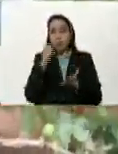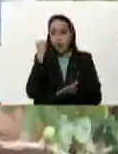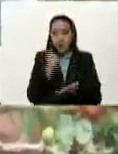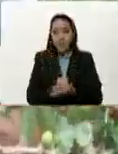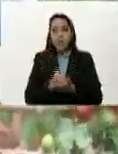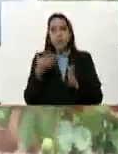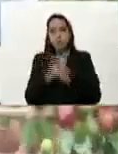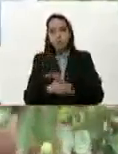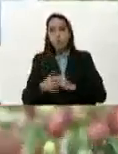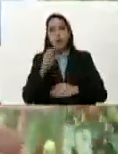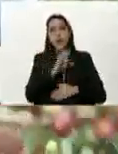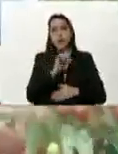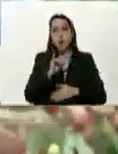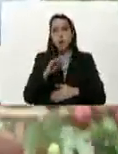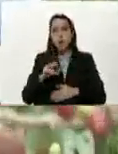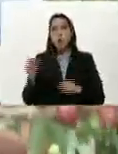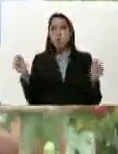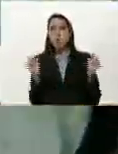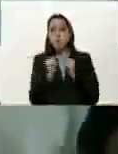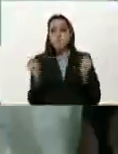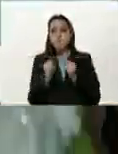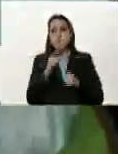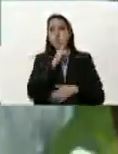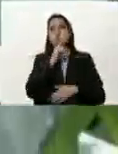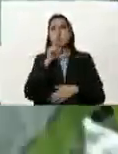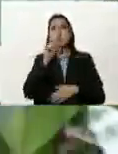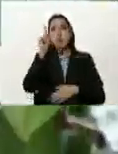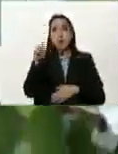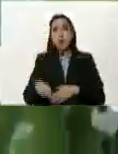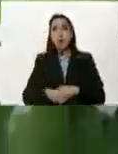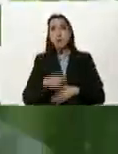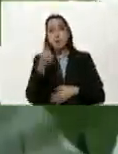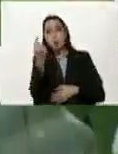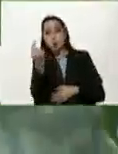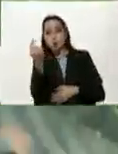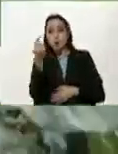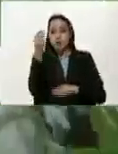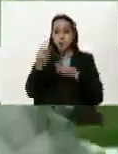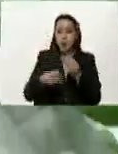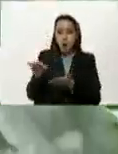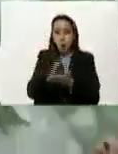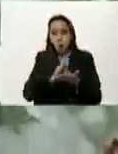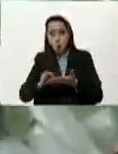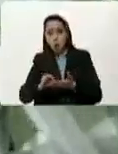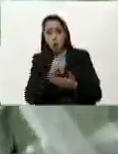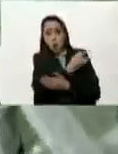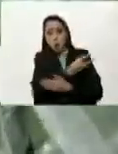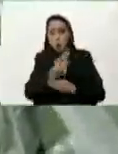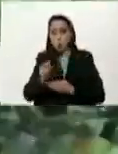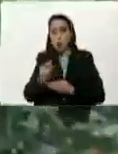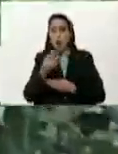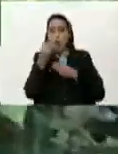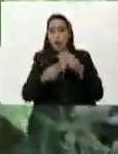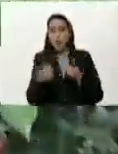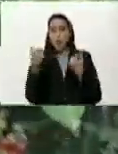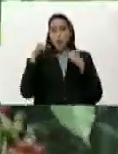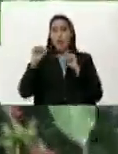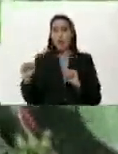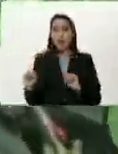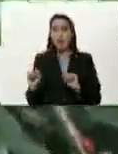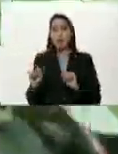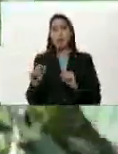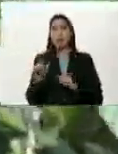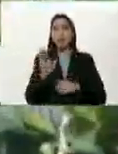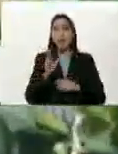criollo media una semilla de alta rendimiento por hectárea plantaciones resistentes a las enfermedades como la roya